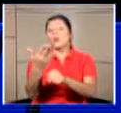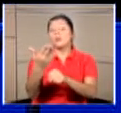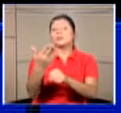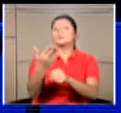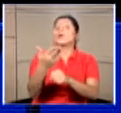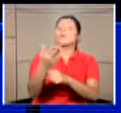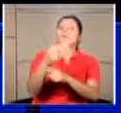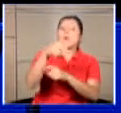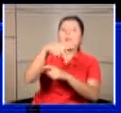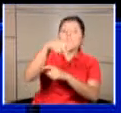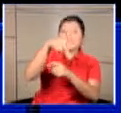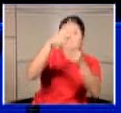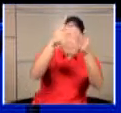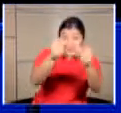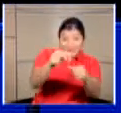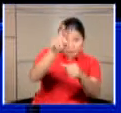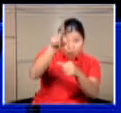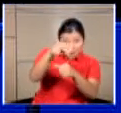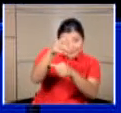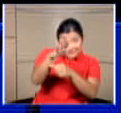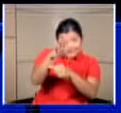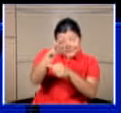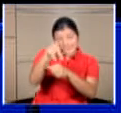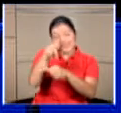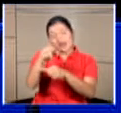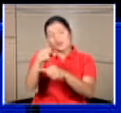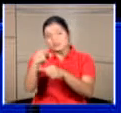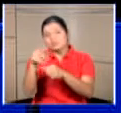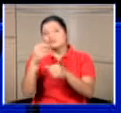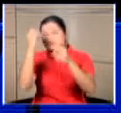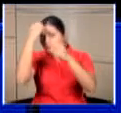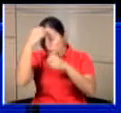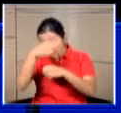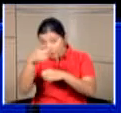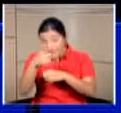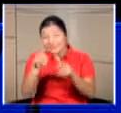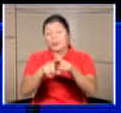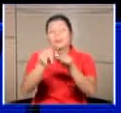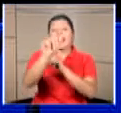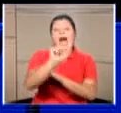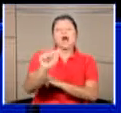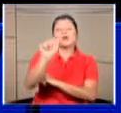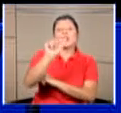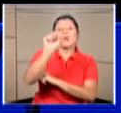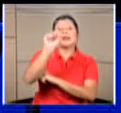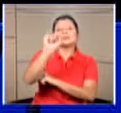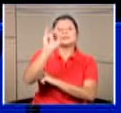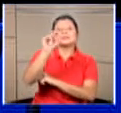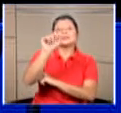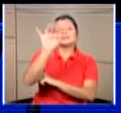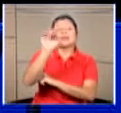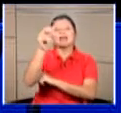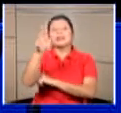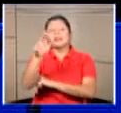hashtag presupuesto 2015 y también en nuestras redes sociales @sinart13 y